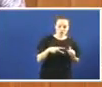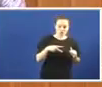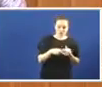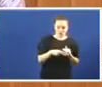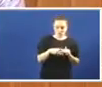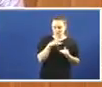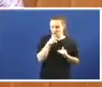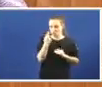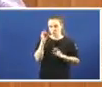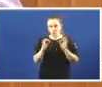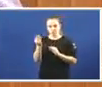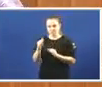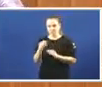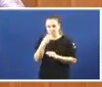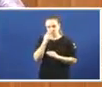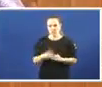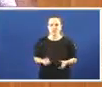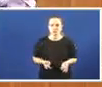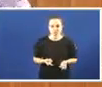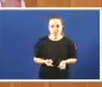compulsiva. En termos reais,